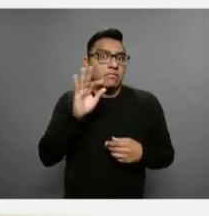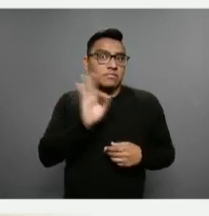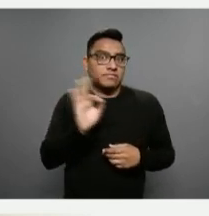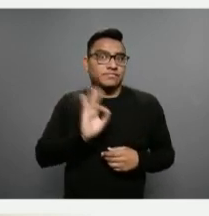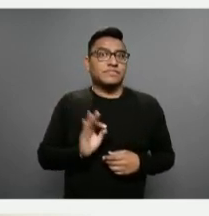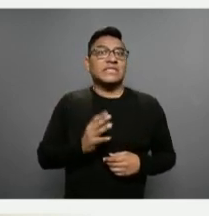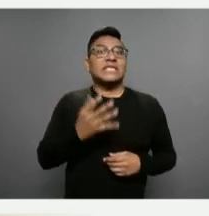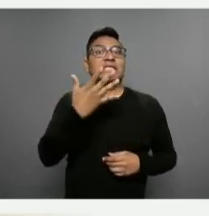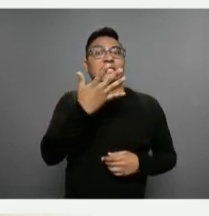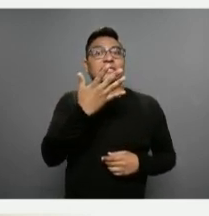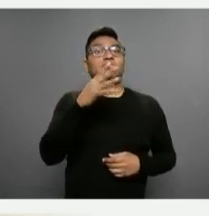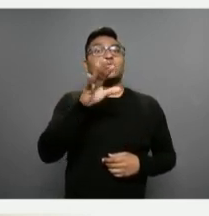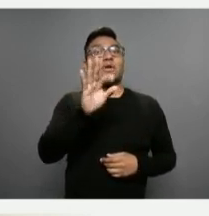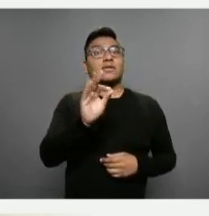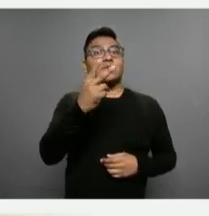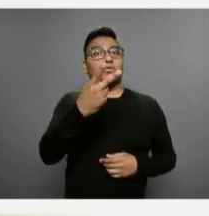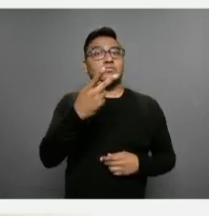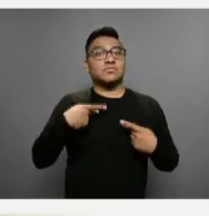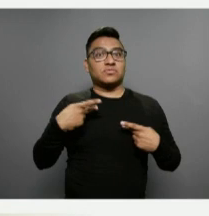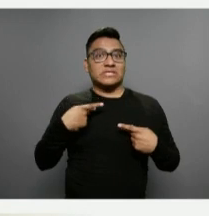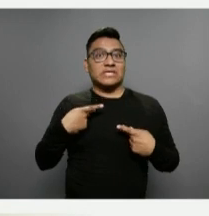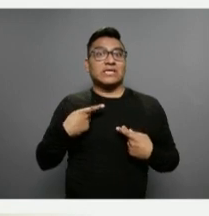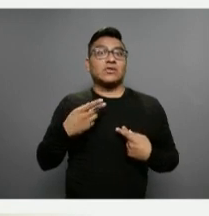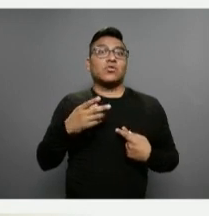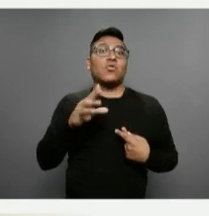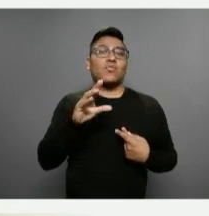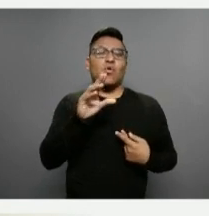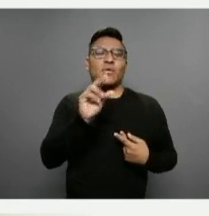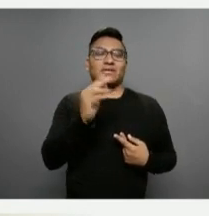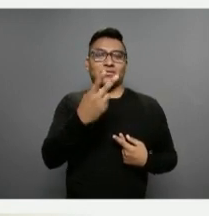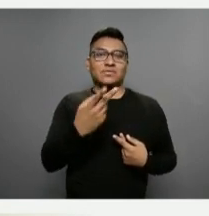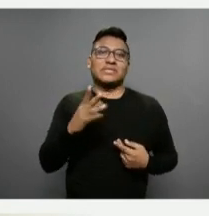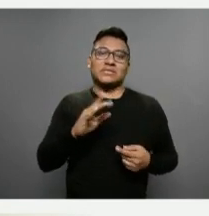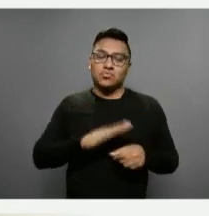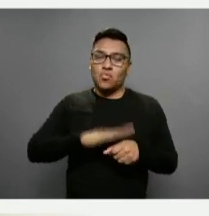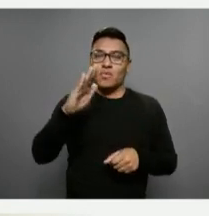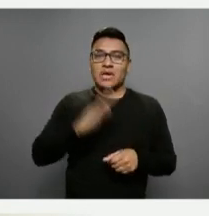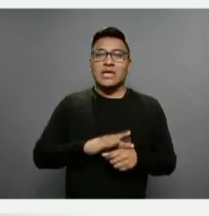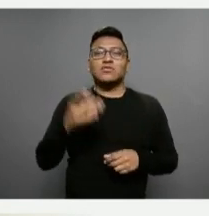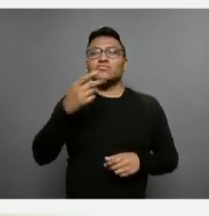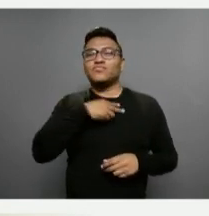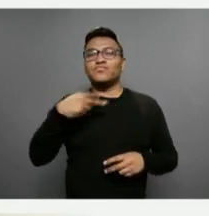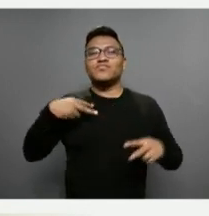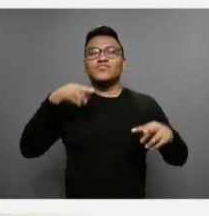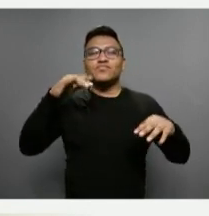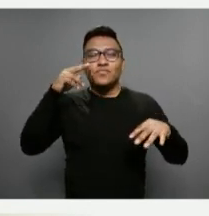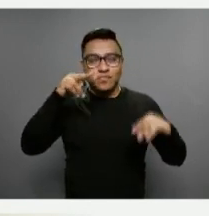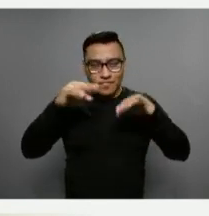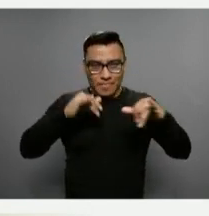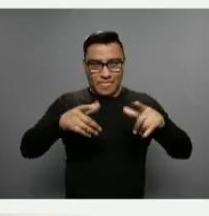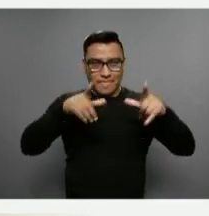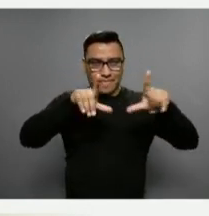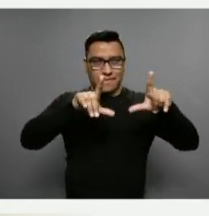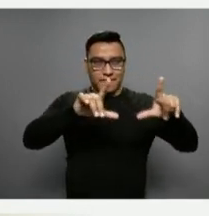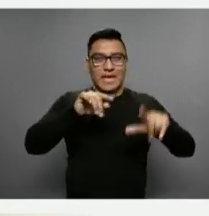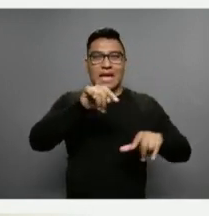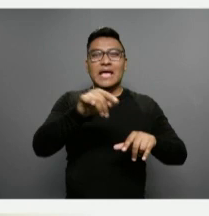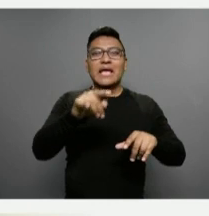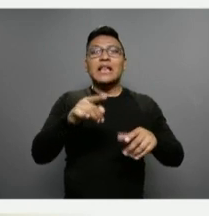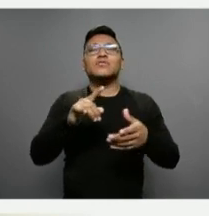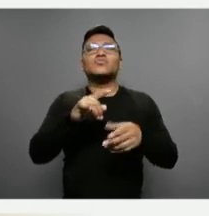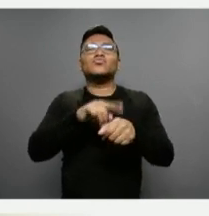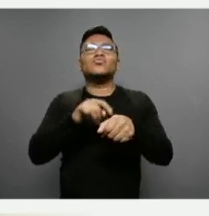a 3.542. Y bueno, en el mapa que estamos viendo en estos momentos en pantalla, tenemos ya también, empiezan a colorearse